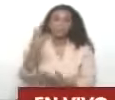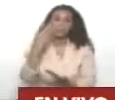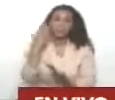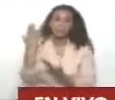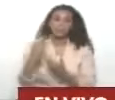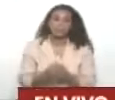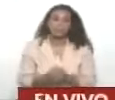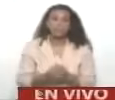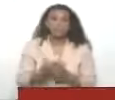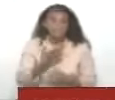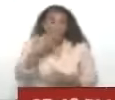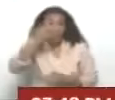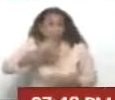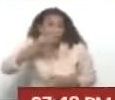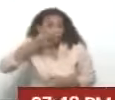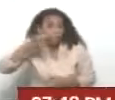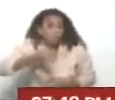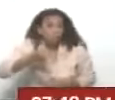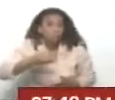Esa es la verdad.